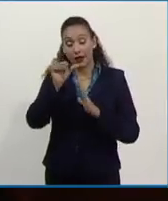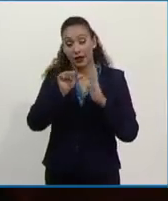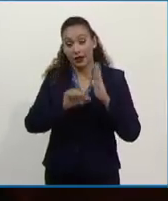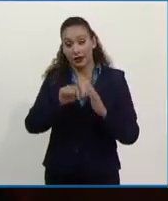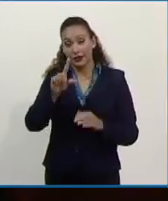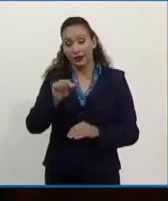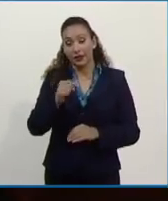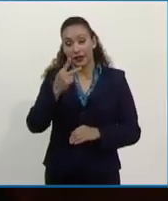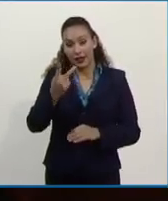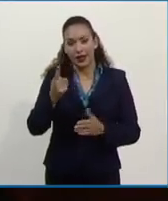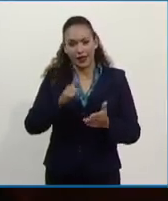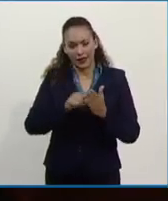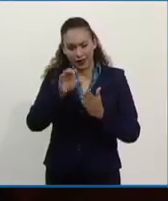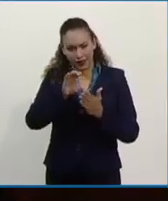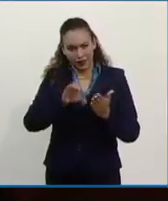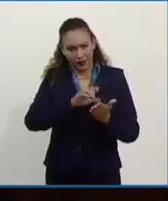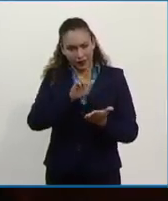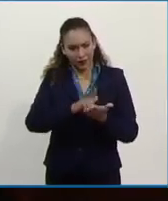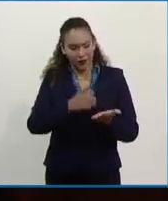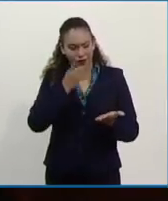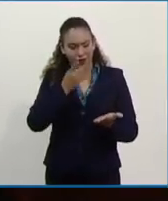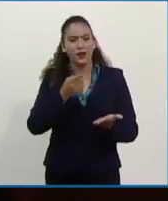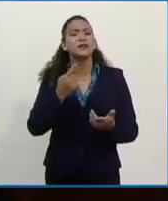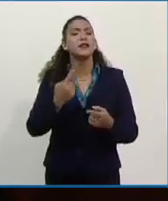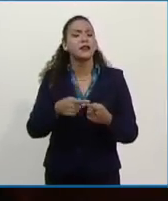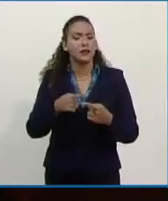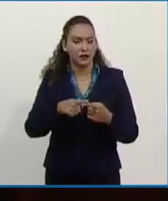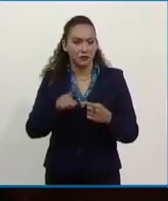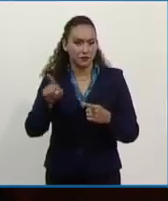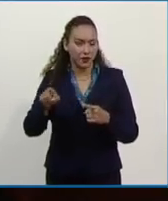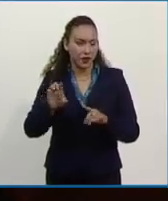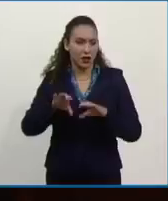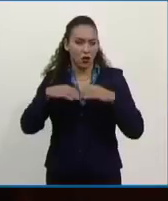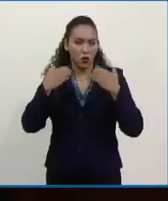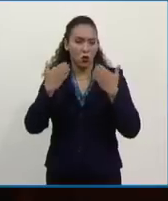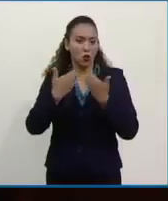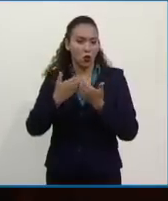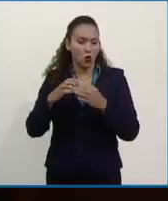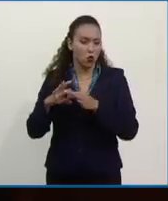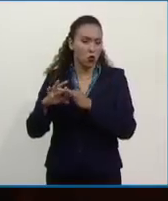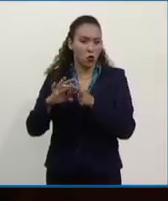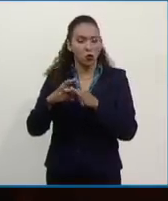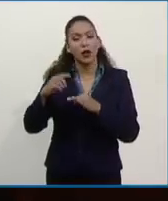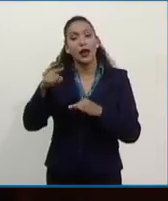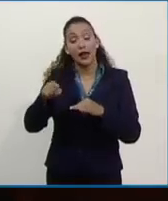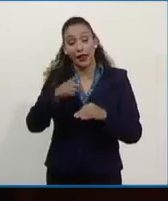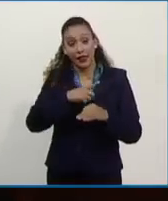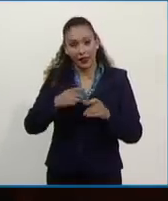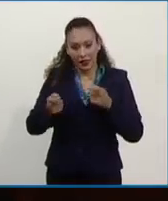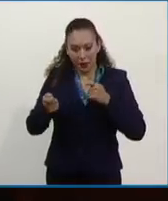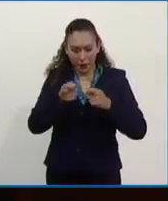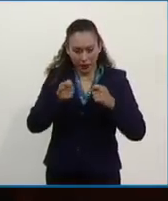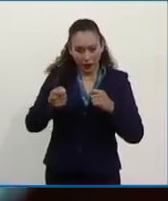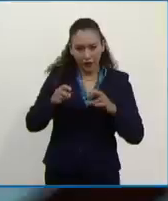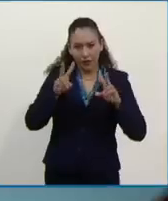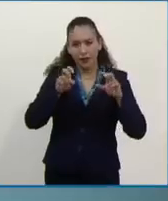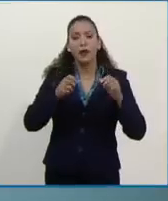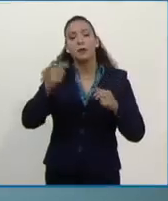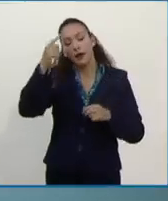fracción 10ª constitucional, concede al Congreso de la Unión la facultad para legislar en toda la República sobre